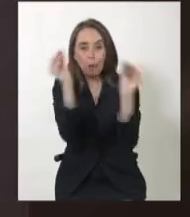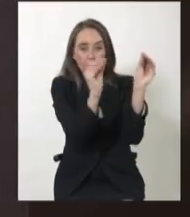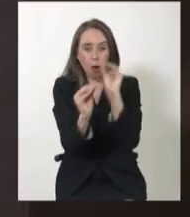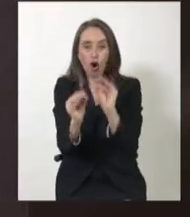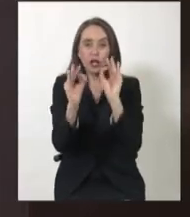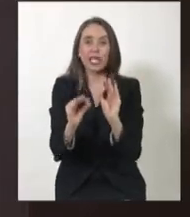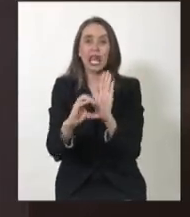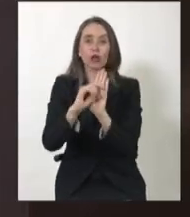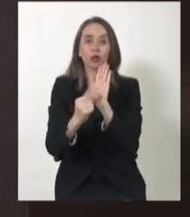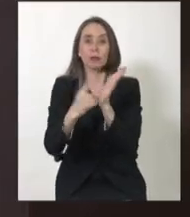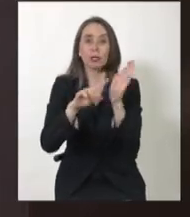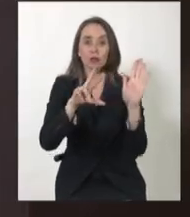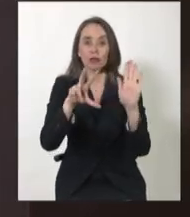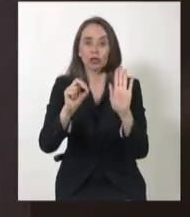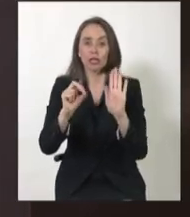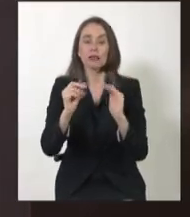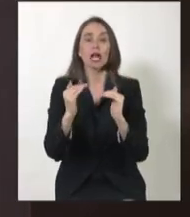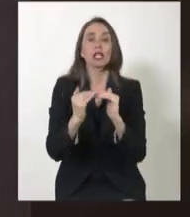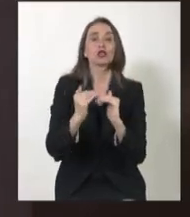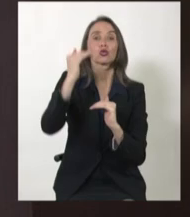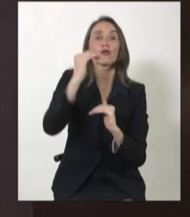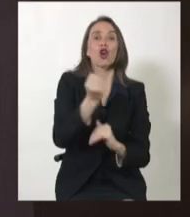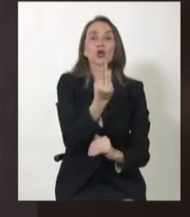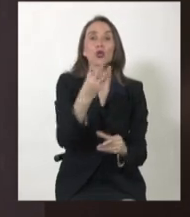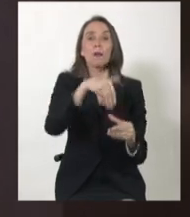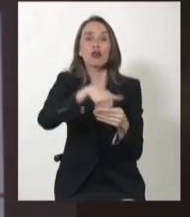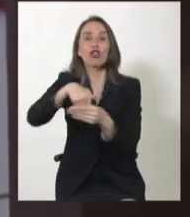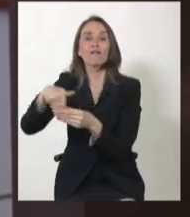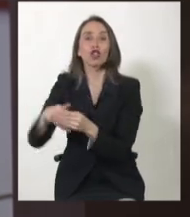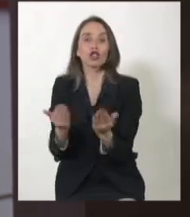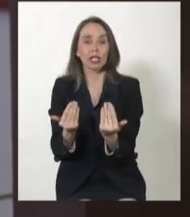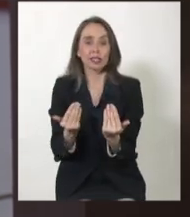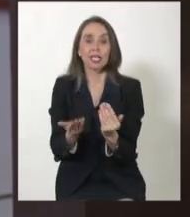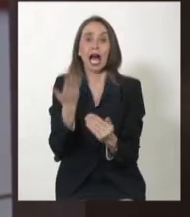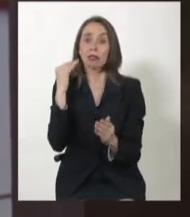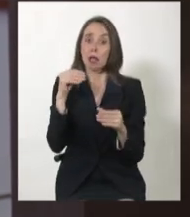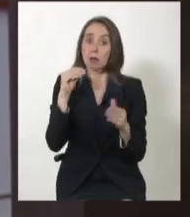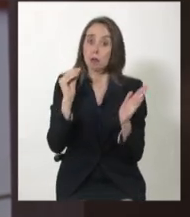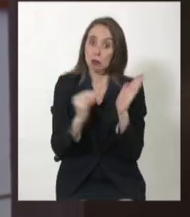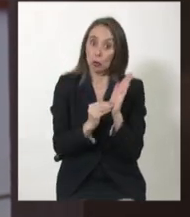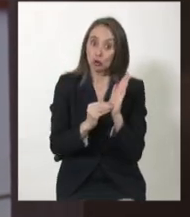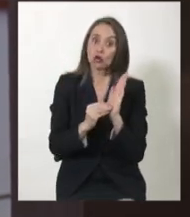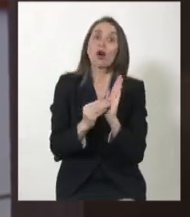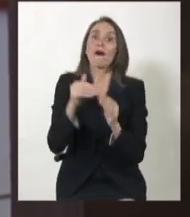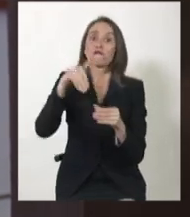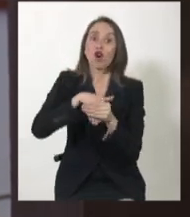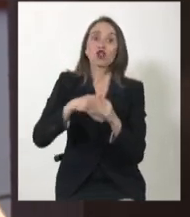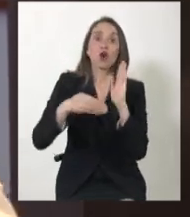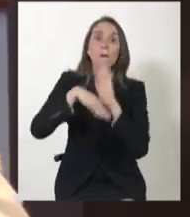de la Constitución del 80 se elevaron los quórum, pero originalmente era de mayoría absoluta y eso consta